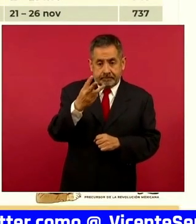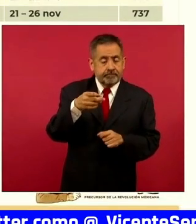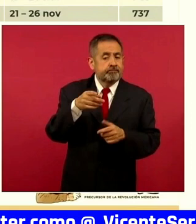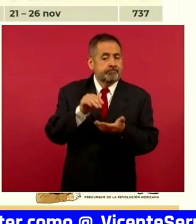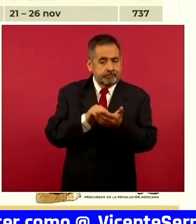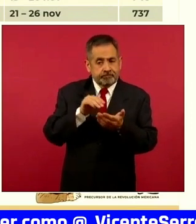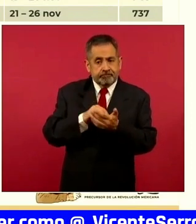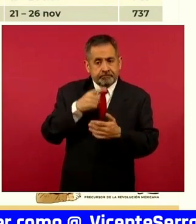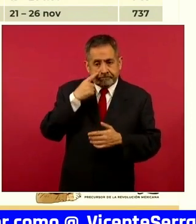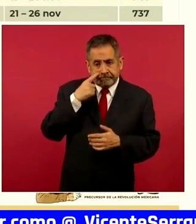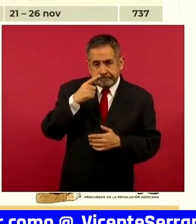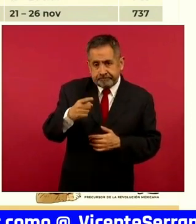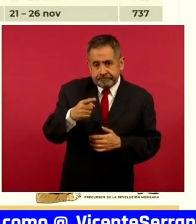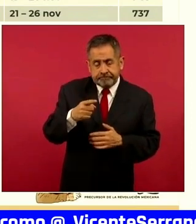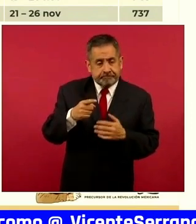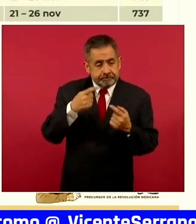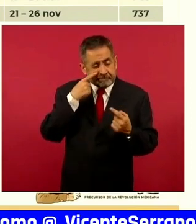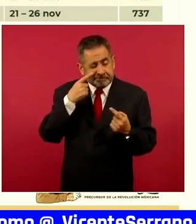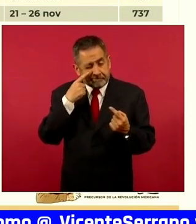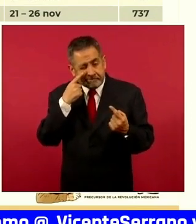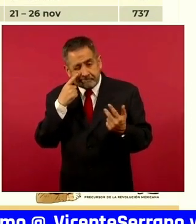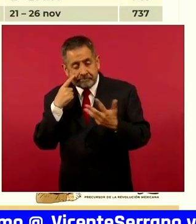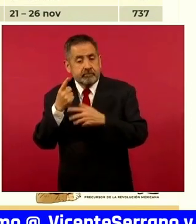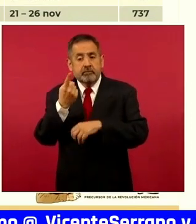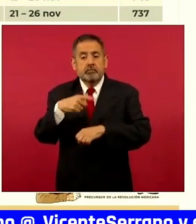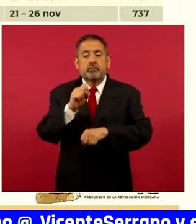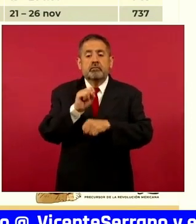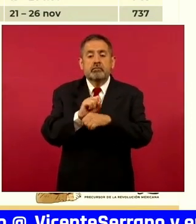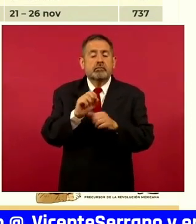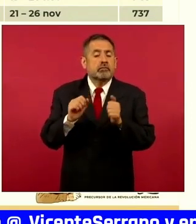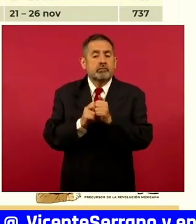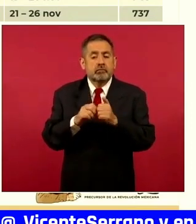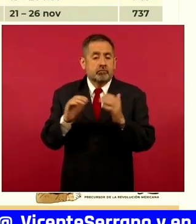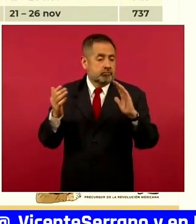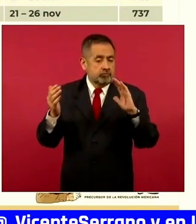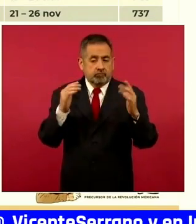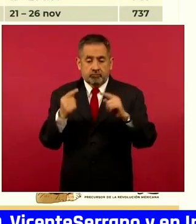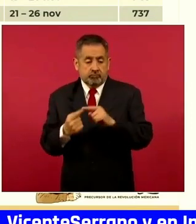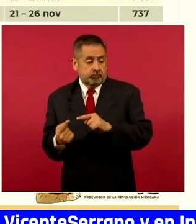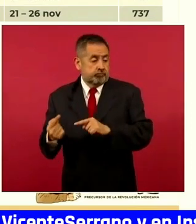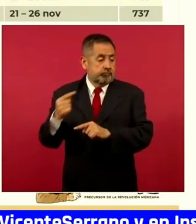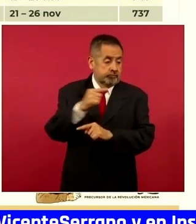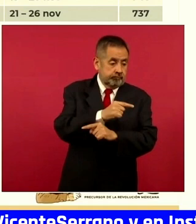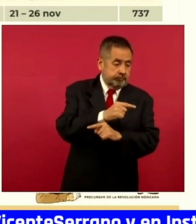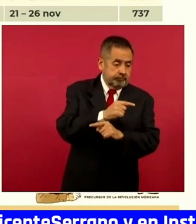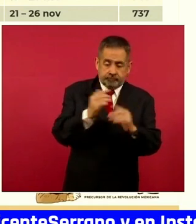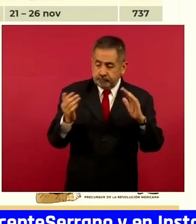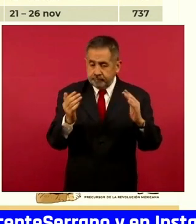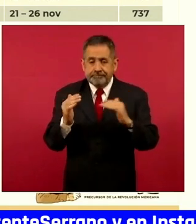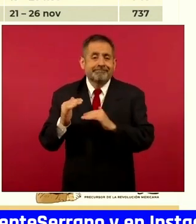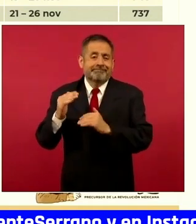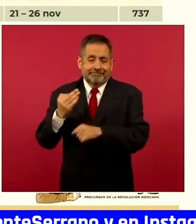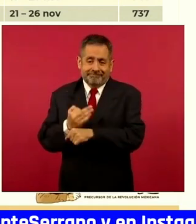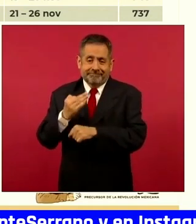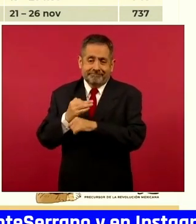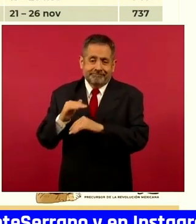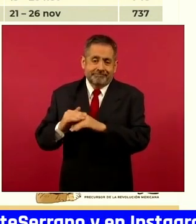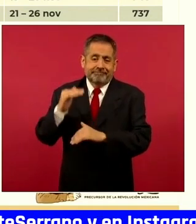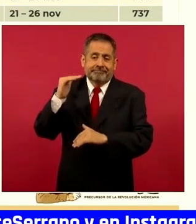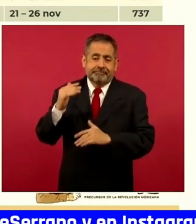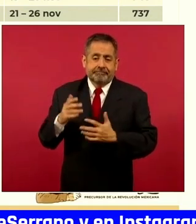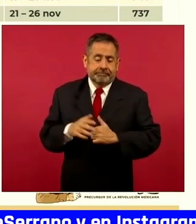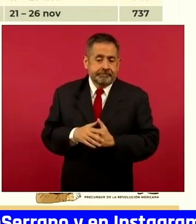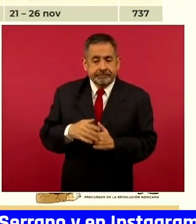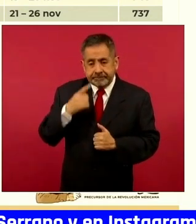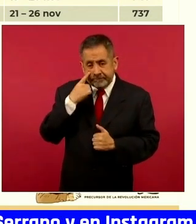que hay mayor número de casos en una semana comparado con la semana inmediata anterior. Pero pueden ver la curva,